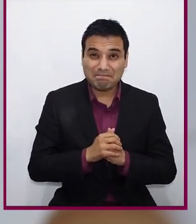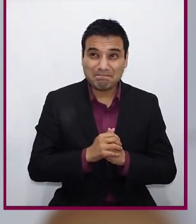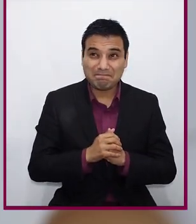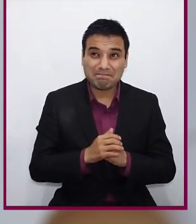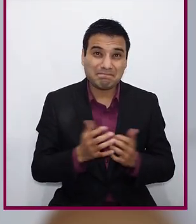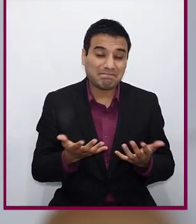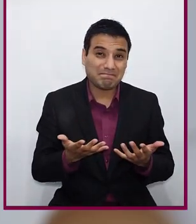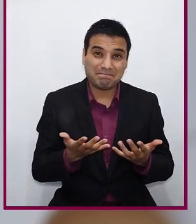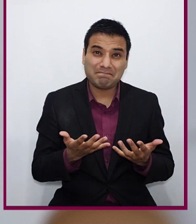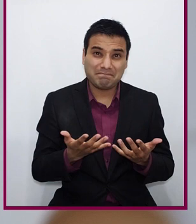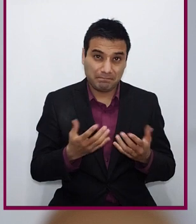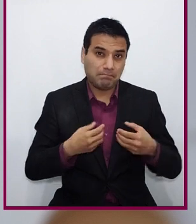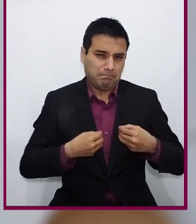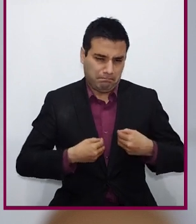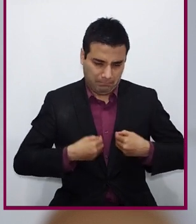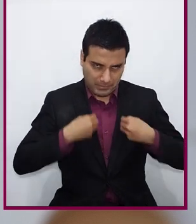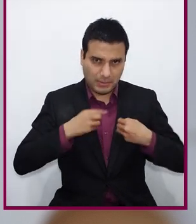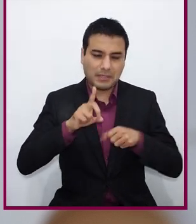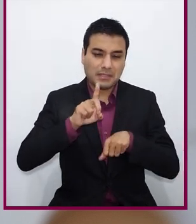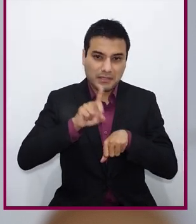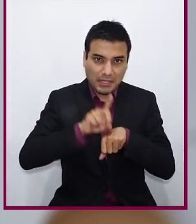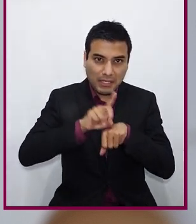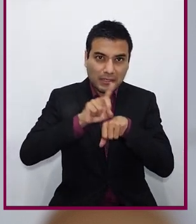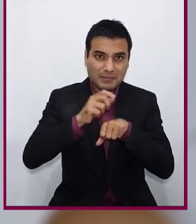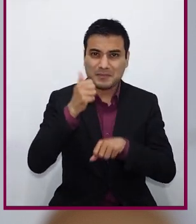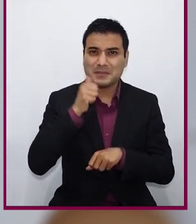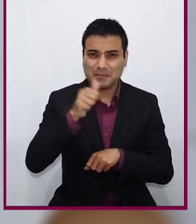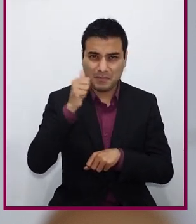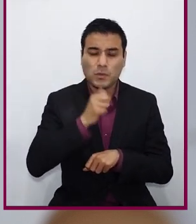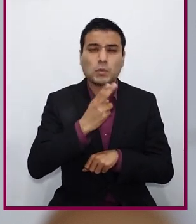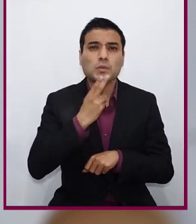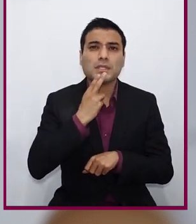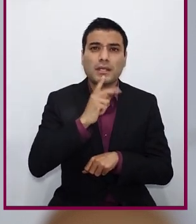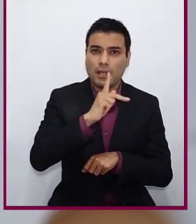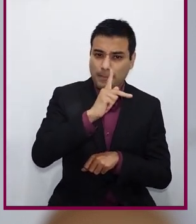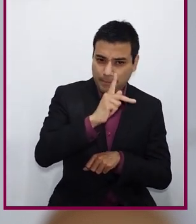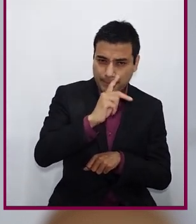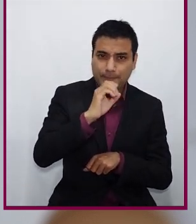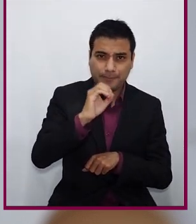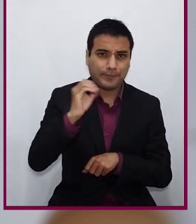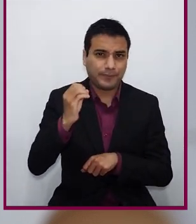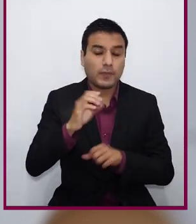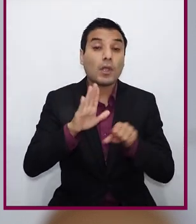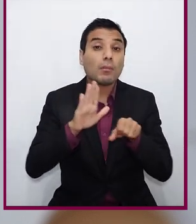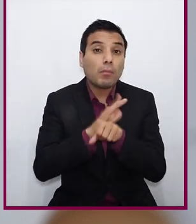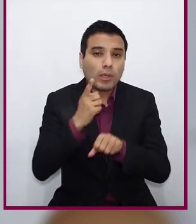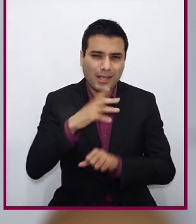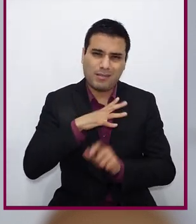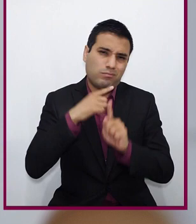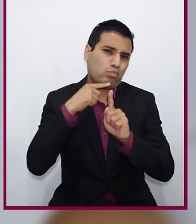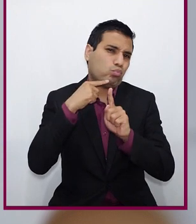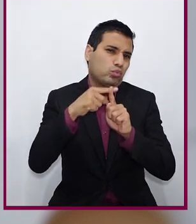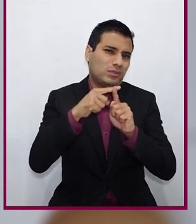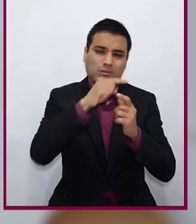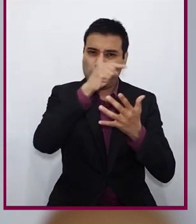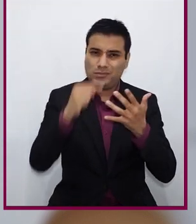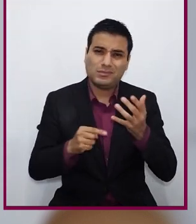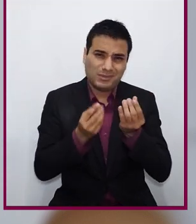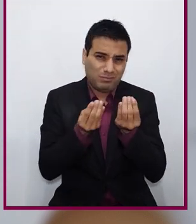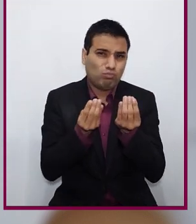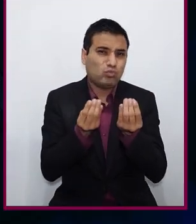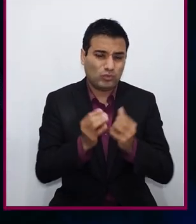ventajas que comenté y que tiene tener esto siempre los petos es muy sencillo hacer el mantenimiento no